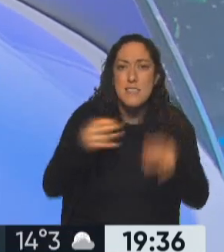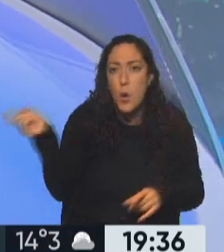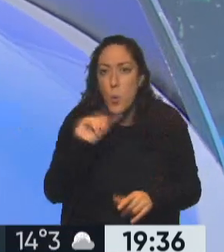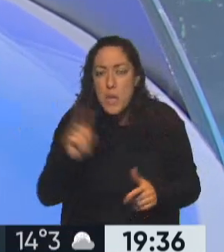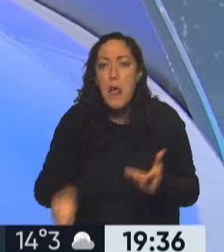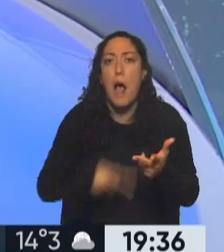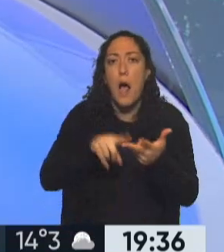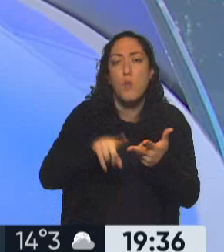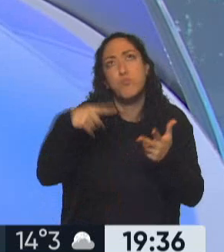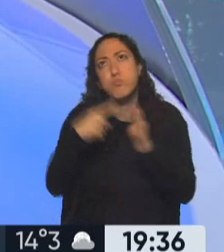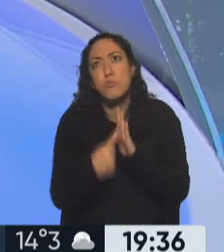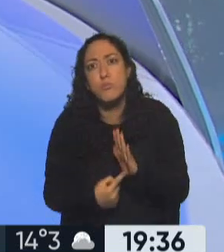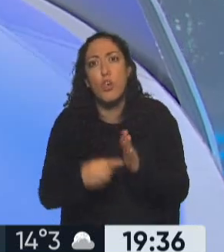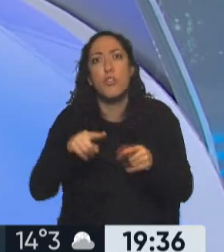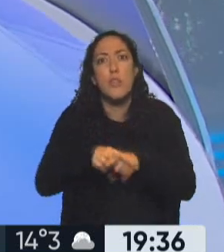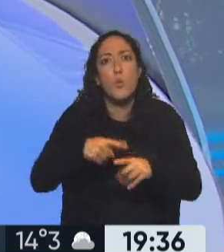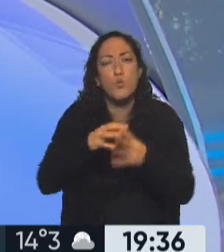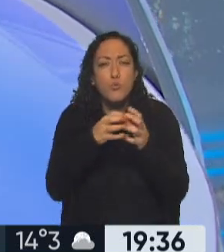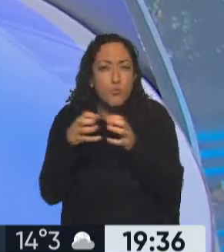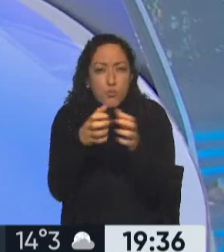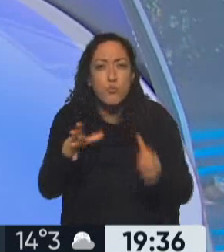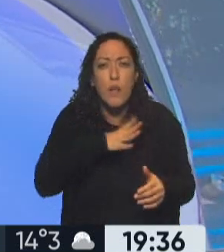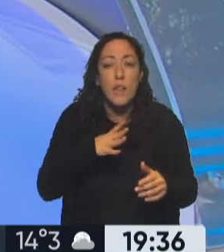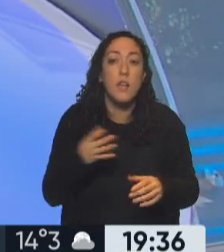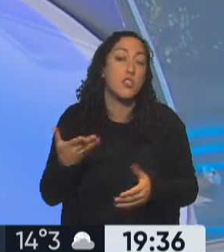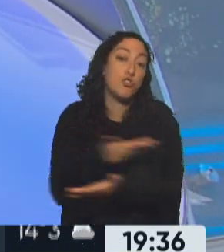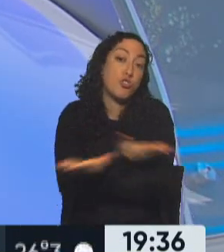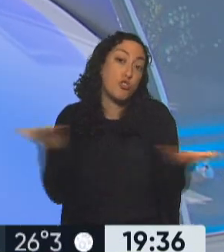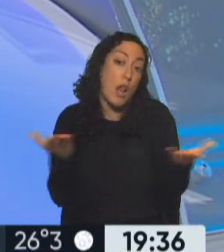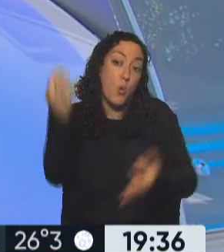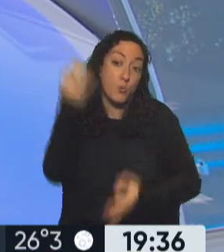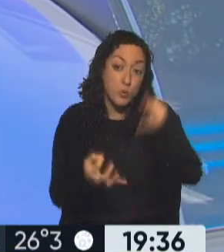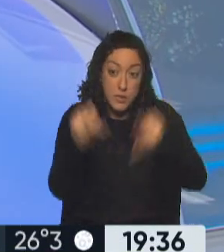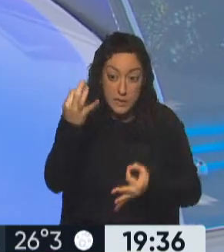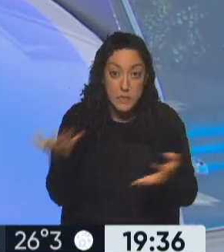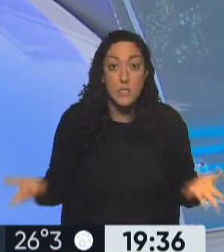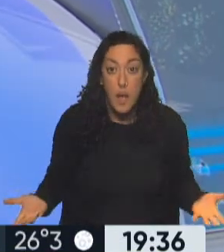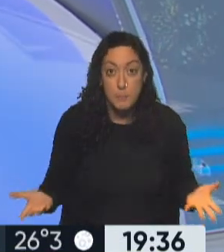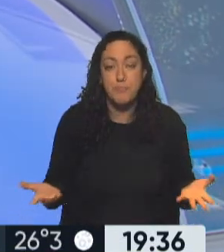se te ocurre? No, pienso que hay que discutir. A ver, justicia social, digamos, pero